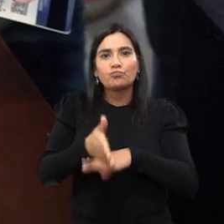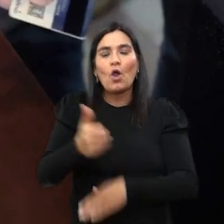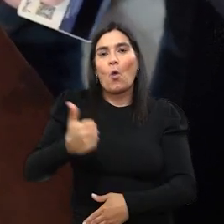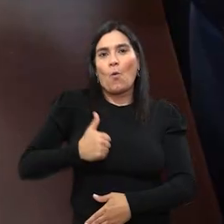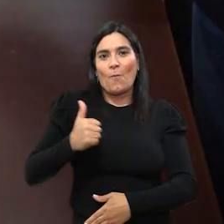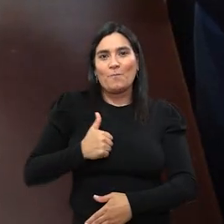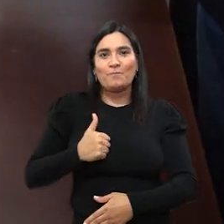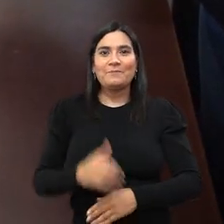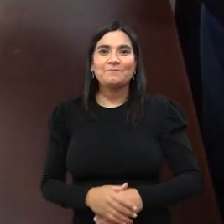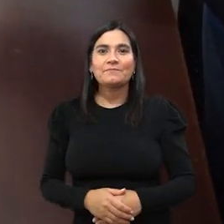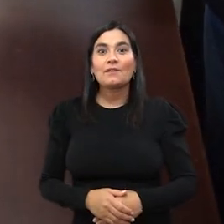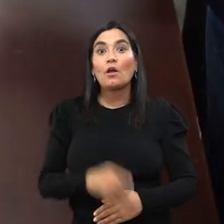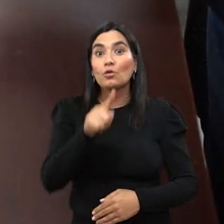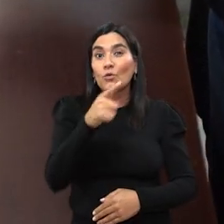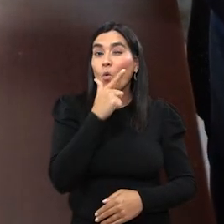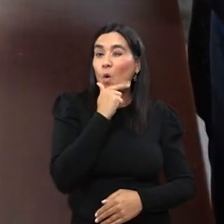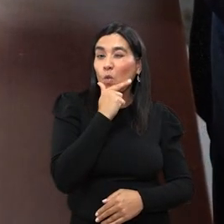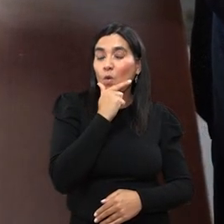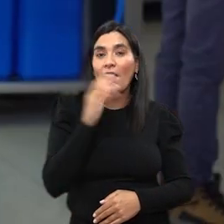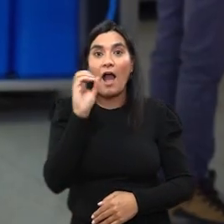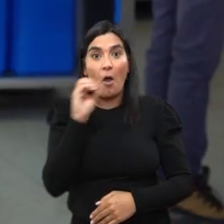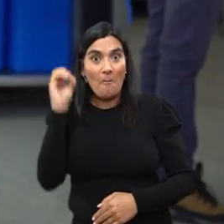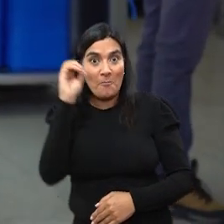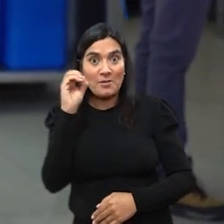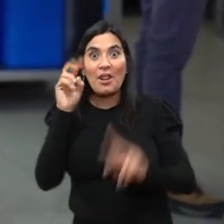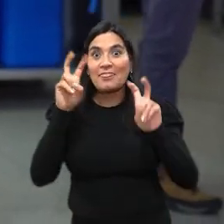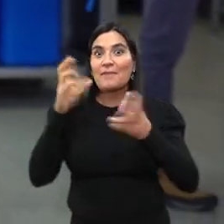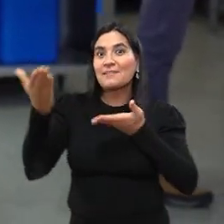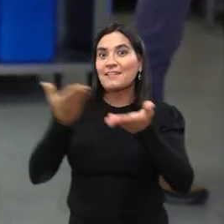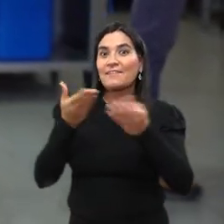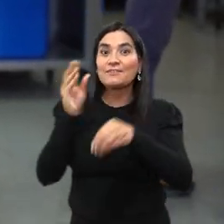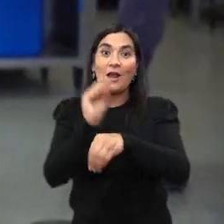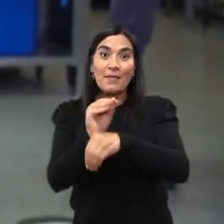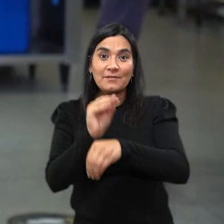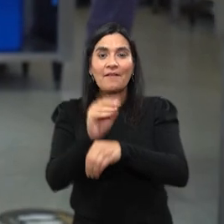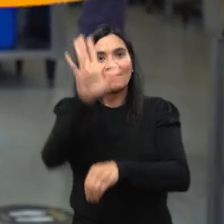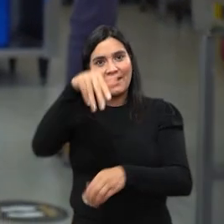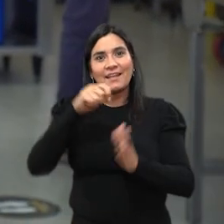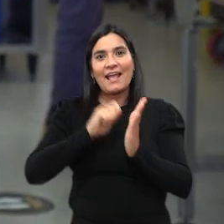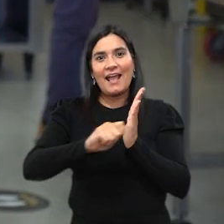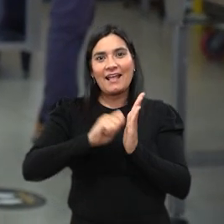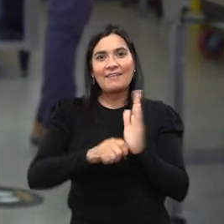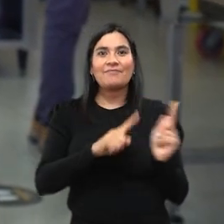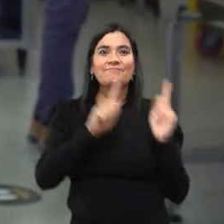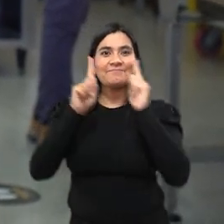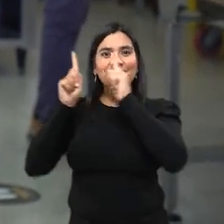la asistencia. Si tienes dudas o comentarios sobre el servicio de alimentación, escribe a